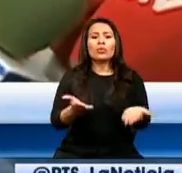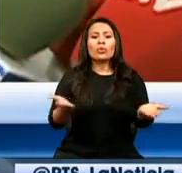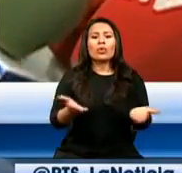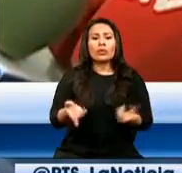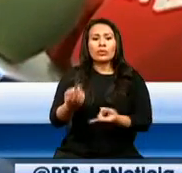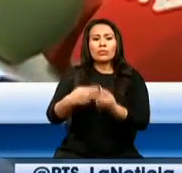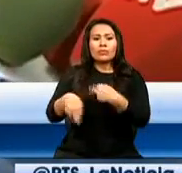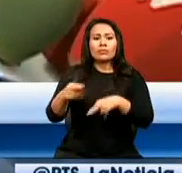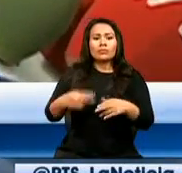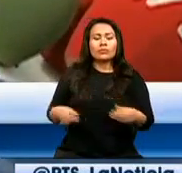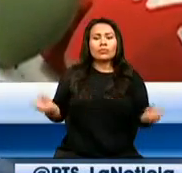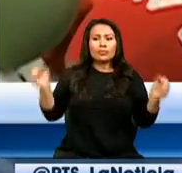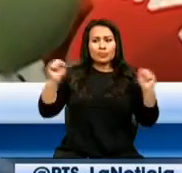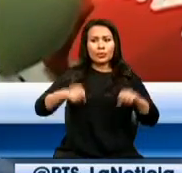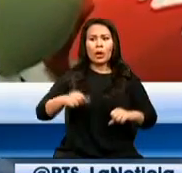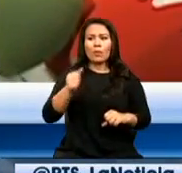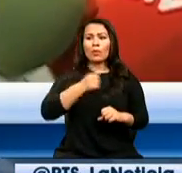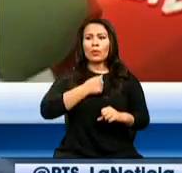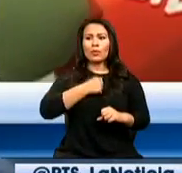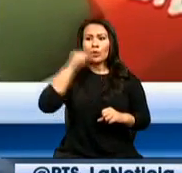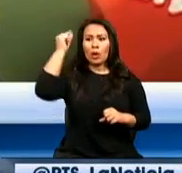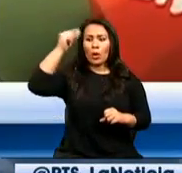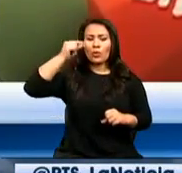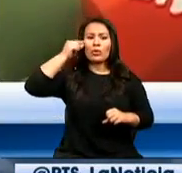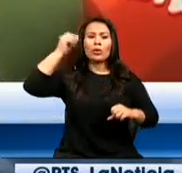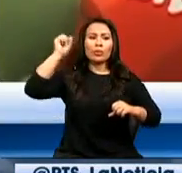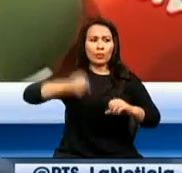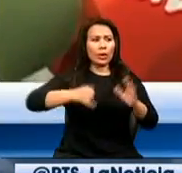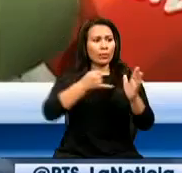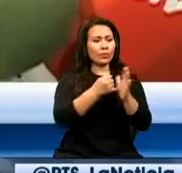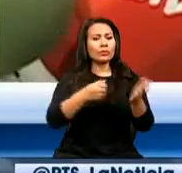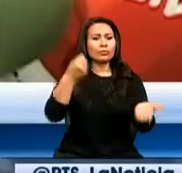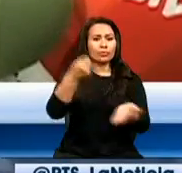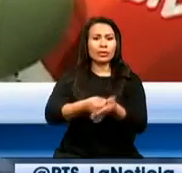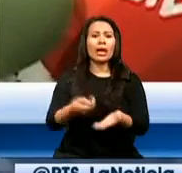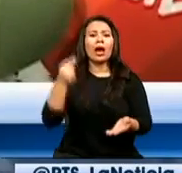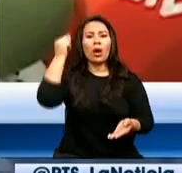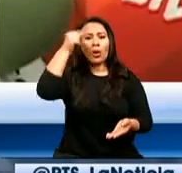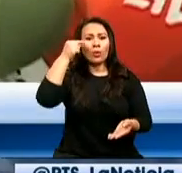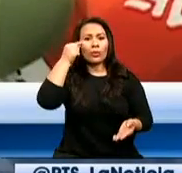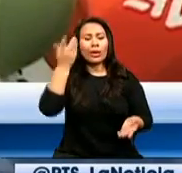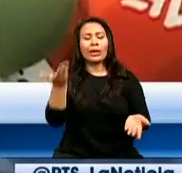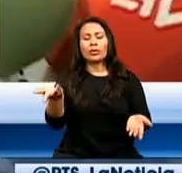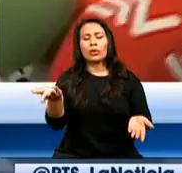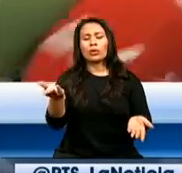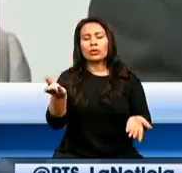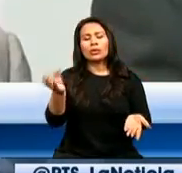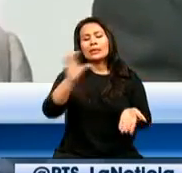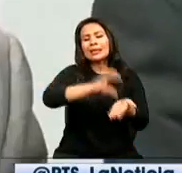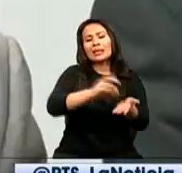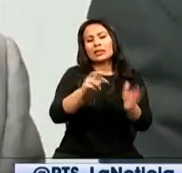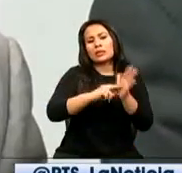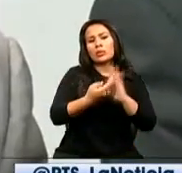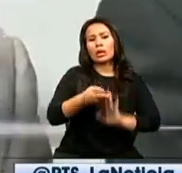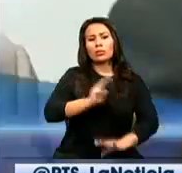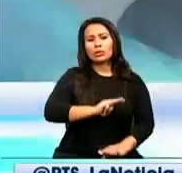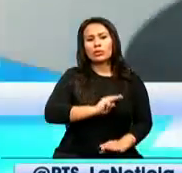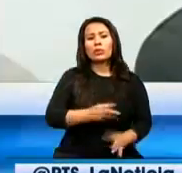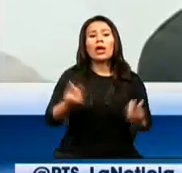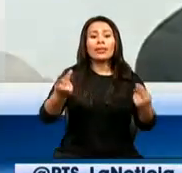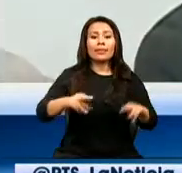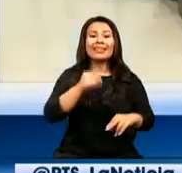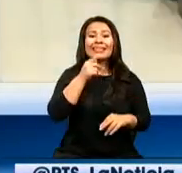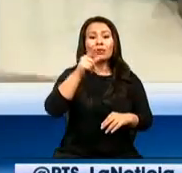inversiones mayoritarias son del gobierno central, que el tributo pueda ser también al gobierno central, pero todavía eso estaría en discusión. Y esto ya es rechazado